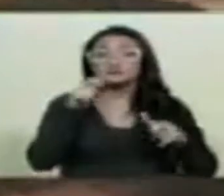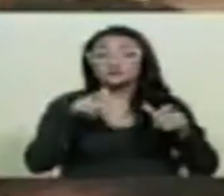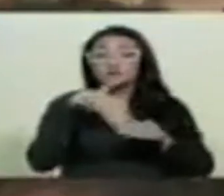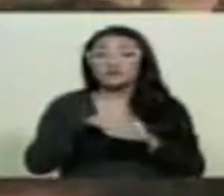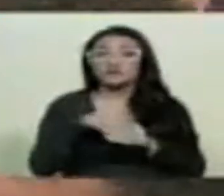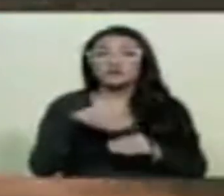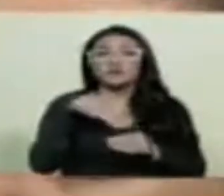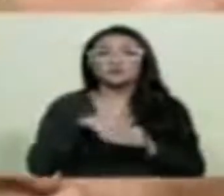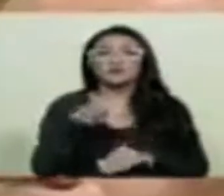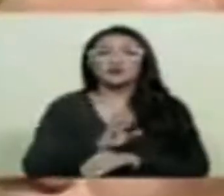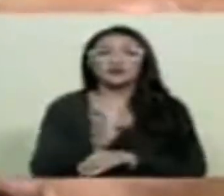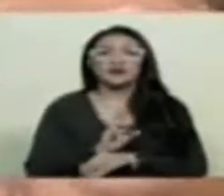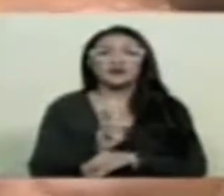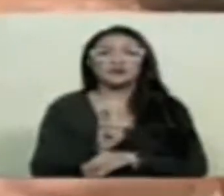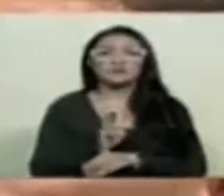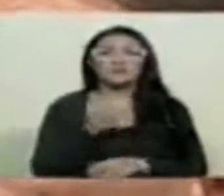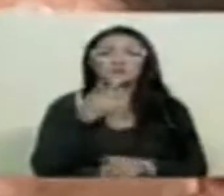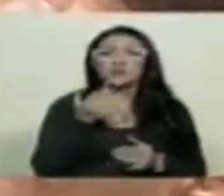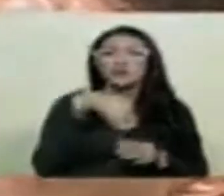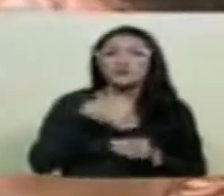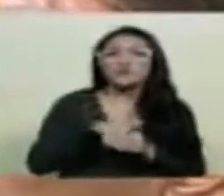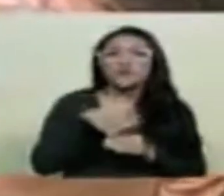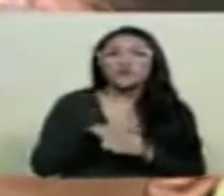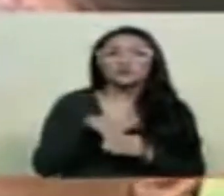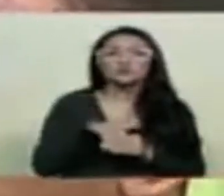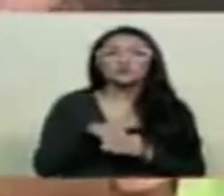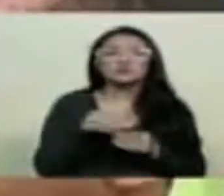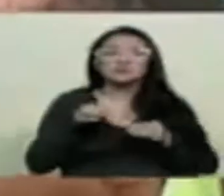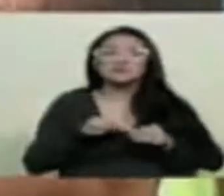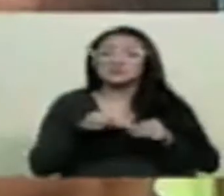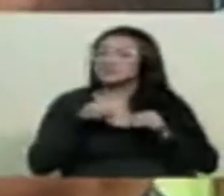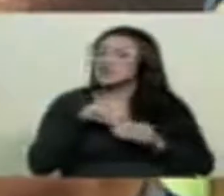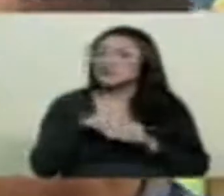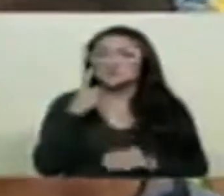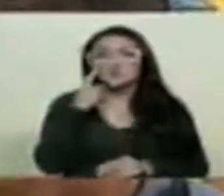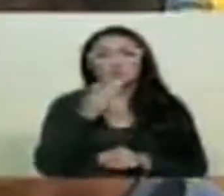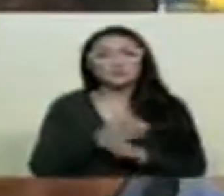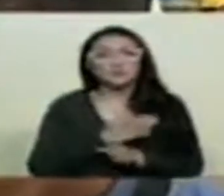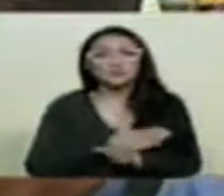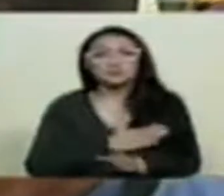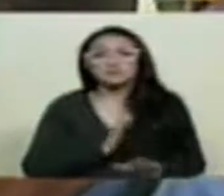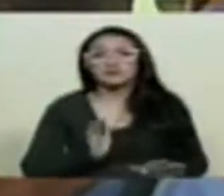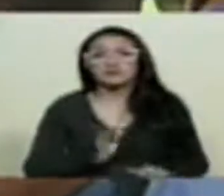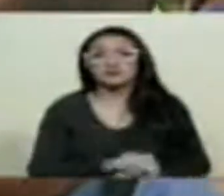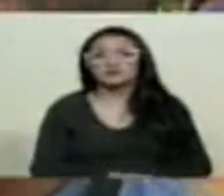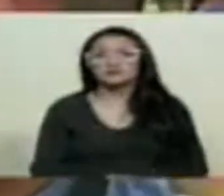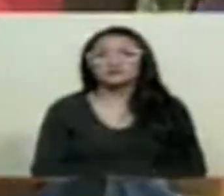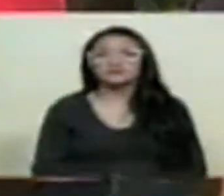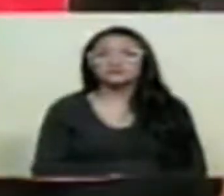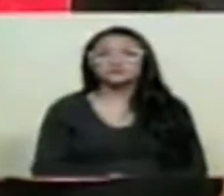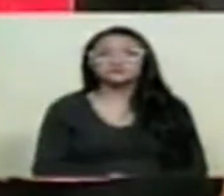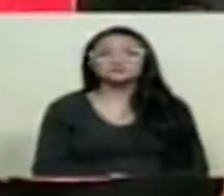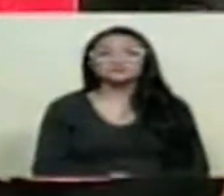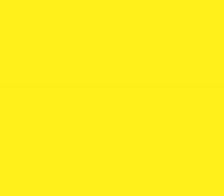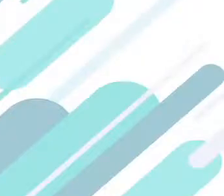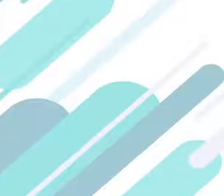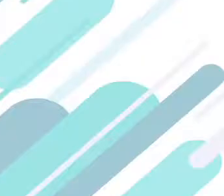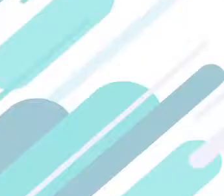muy rápido, de paso. Donde haya votantes a las 6, se seguirá votando como es costumbre y es uso legal en